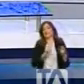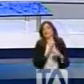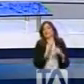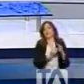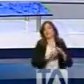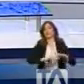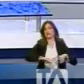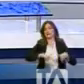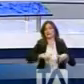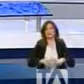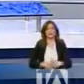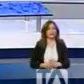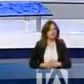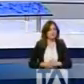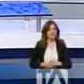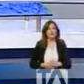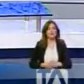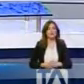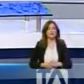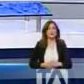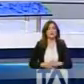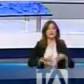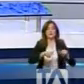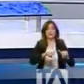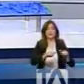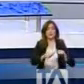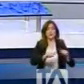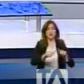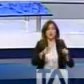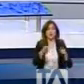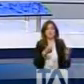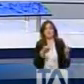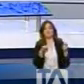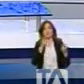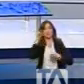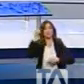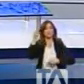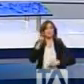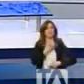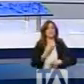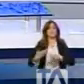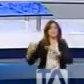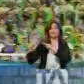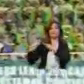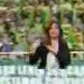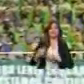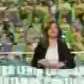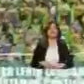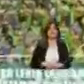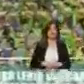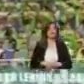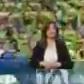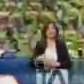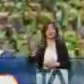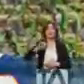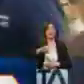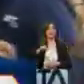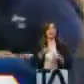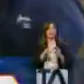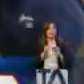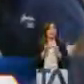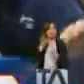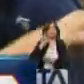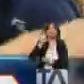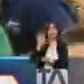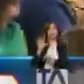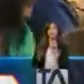tono. Ahora no solo cuestionan la administración de Moreno, también a su vicepresidenta encargada. De su partido, el único